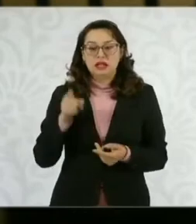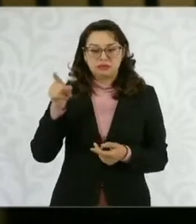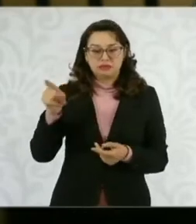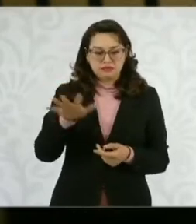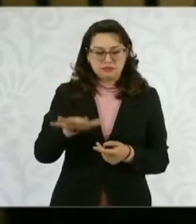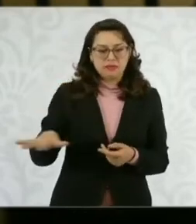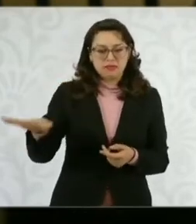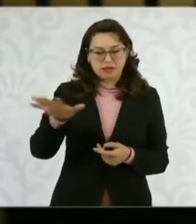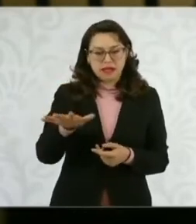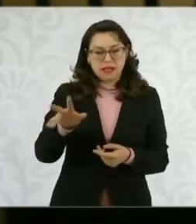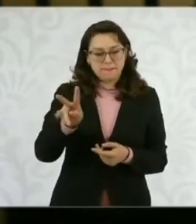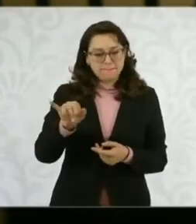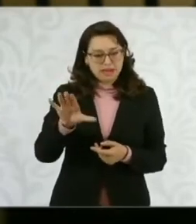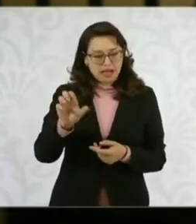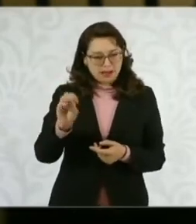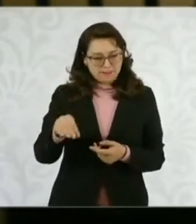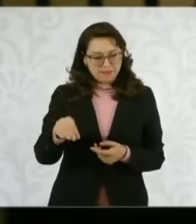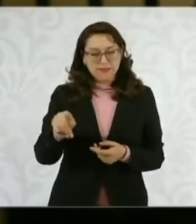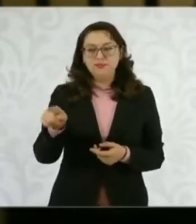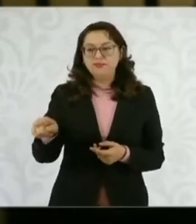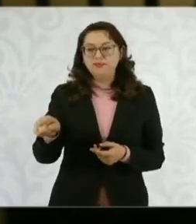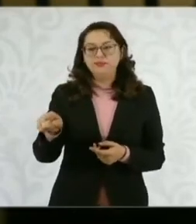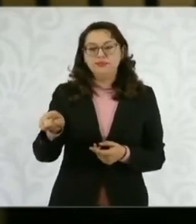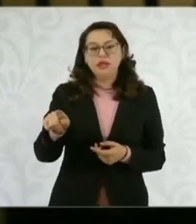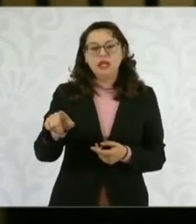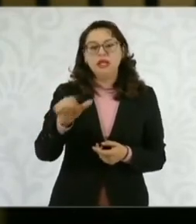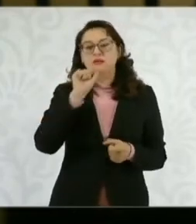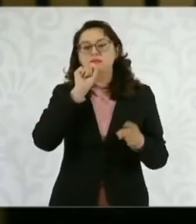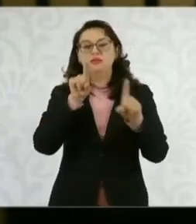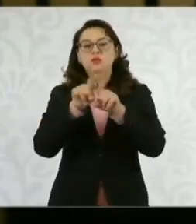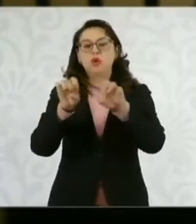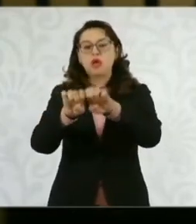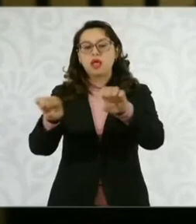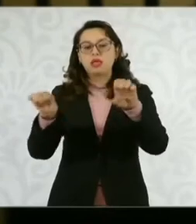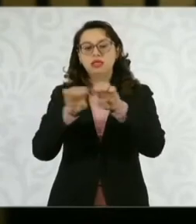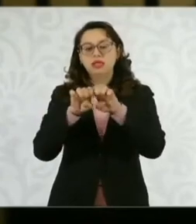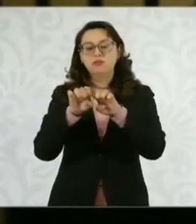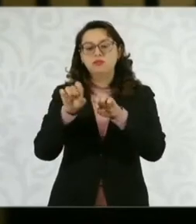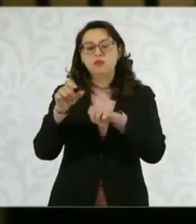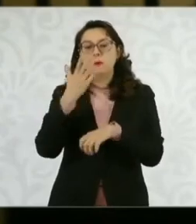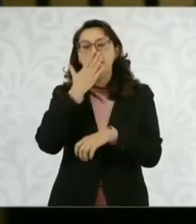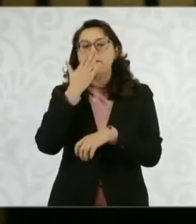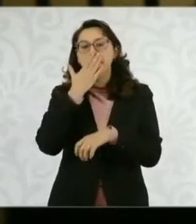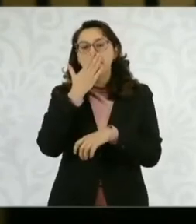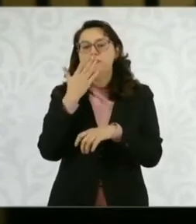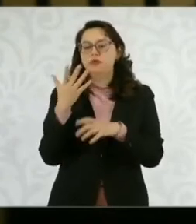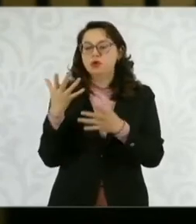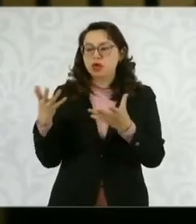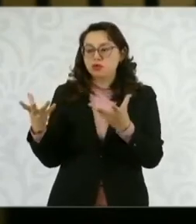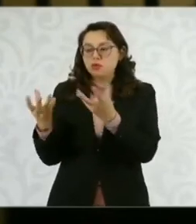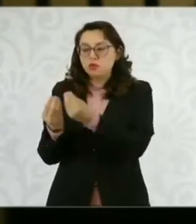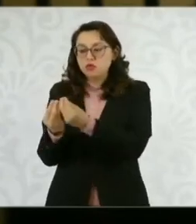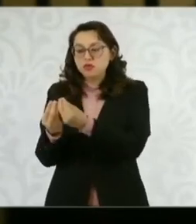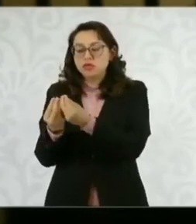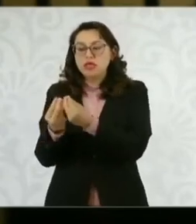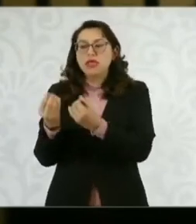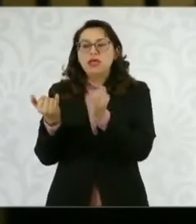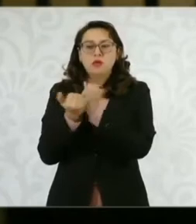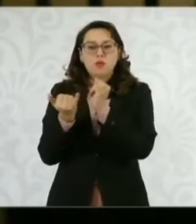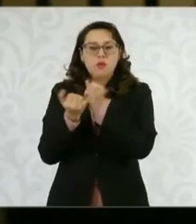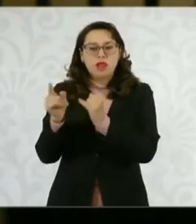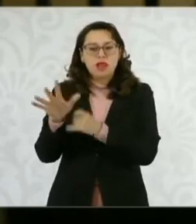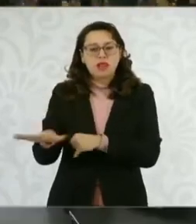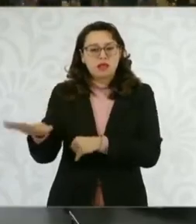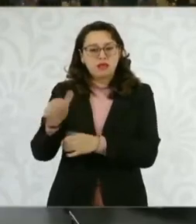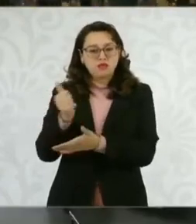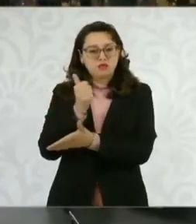Pueblo, tuvieron una reunión con el gabinete de Sonora, como lo han estado replicando en otros estados, en Ciudad Obregón.